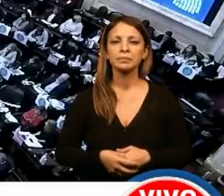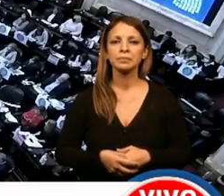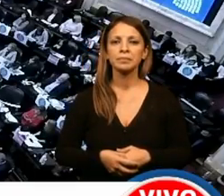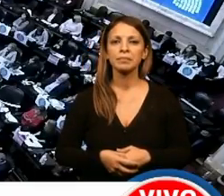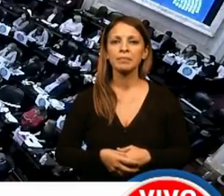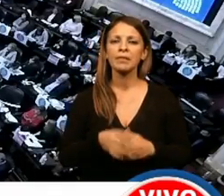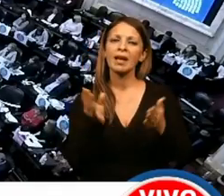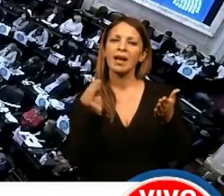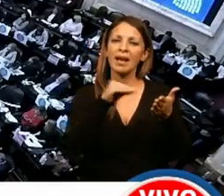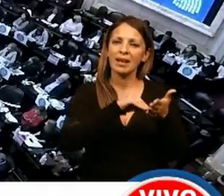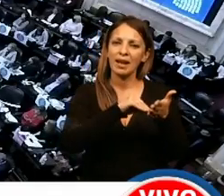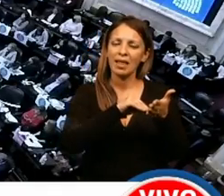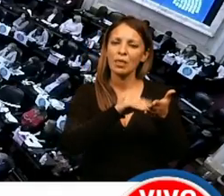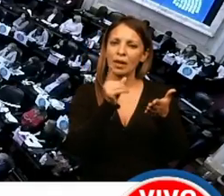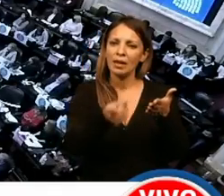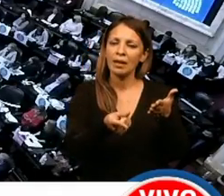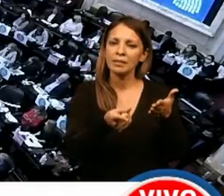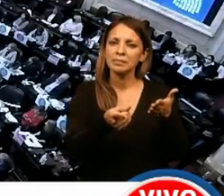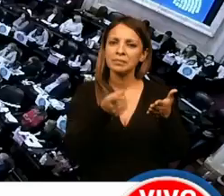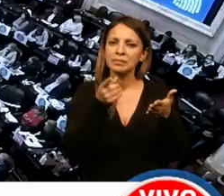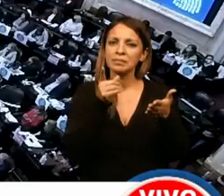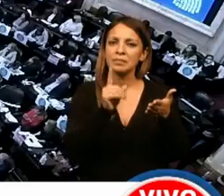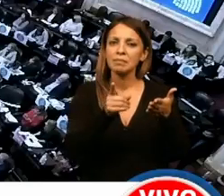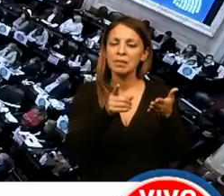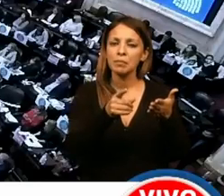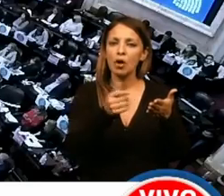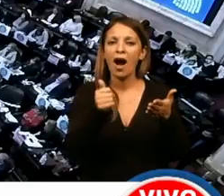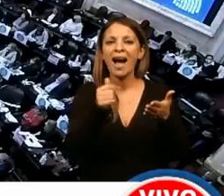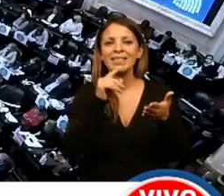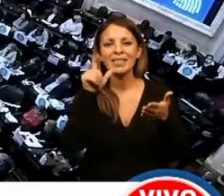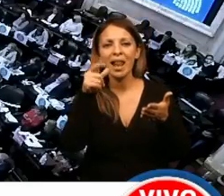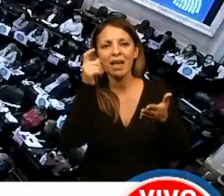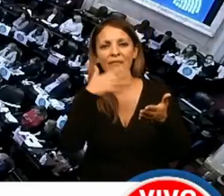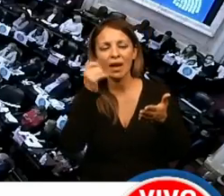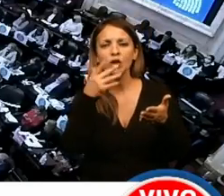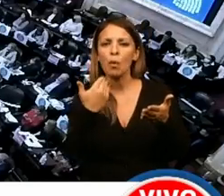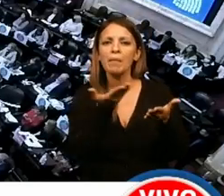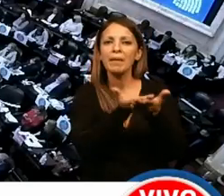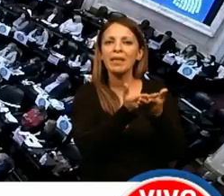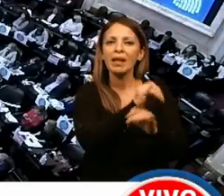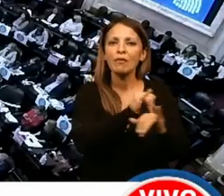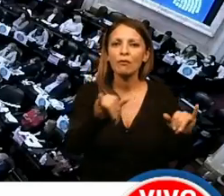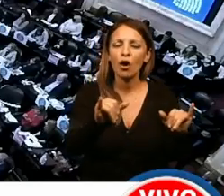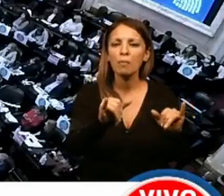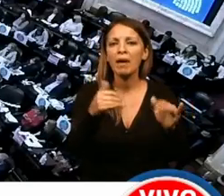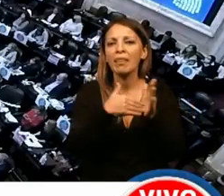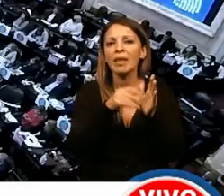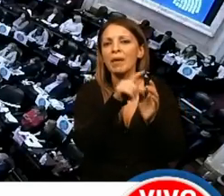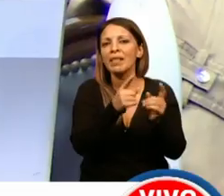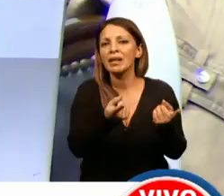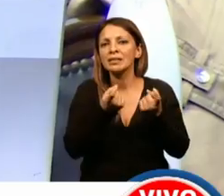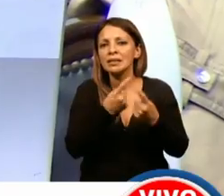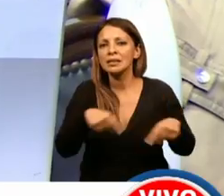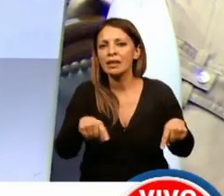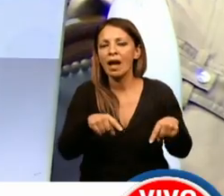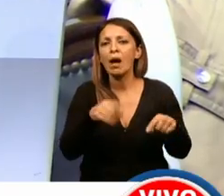agregándole luego de lo que establece tal efecto al solicitar los informes adicionales que consideren necesario a